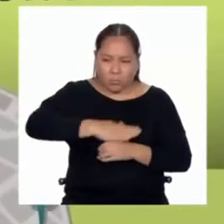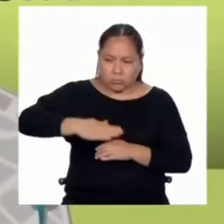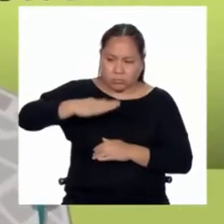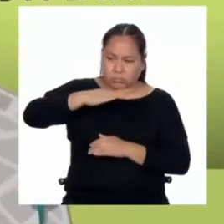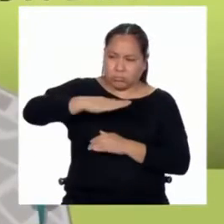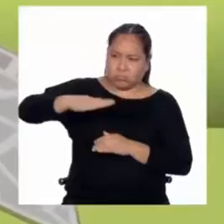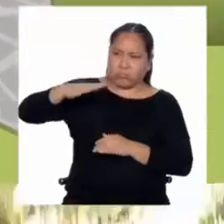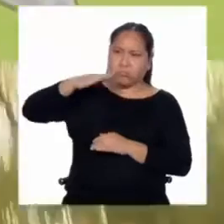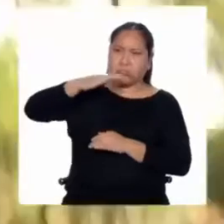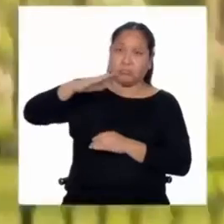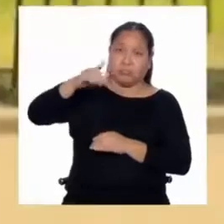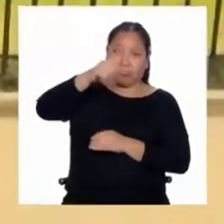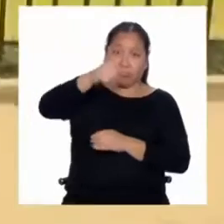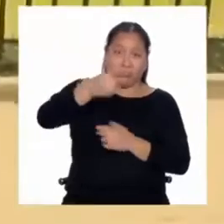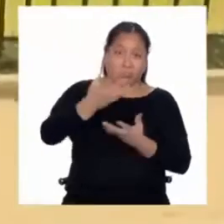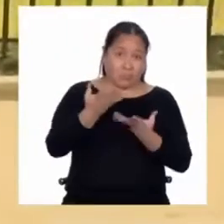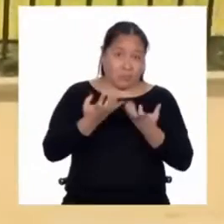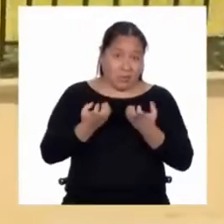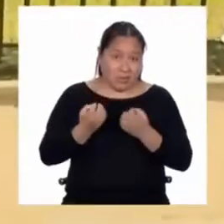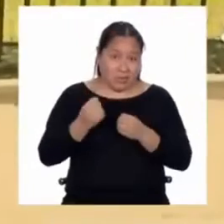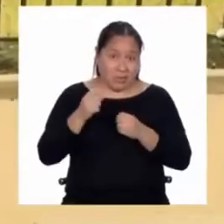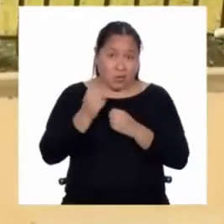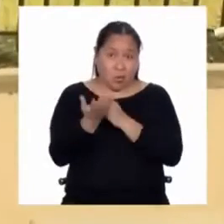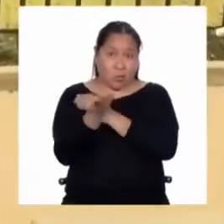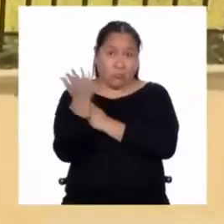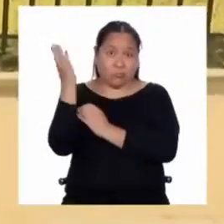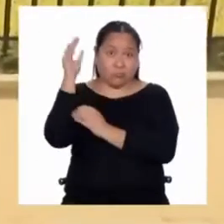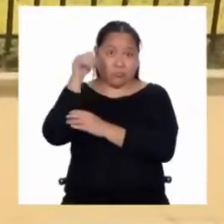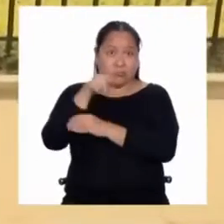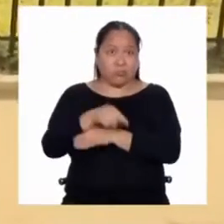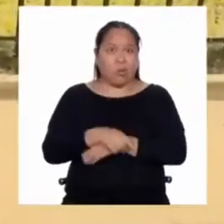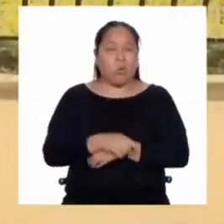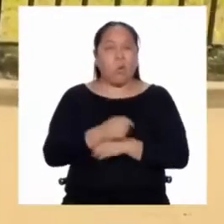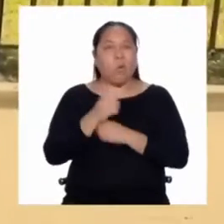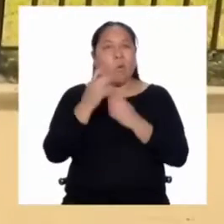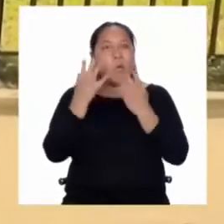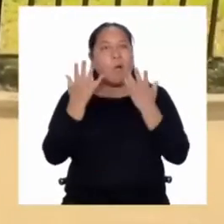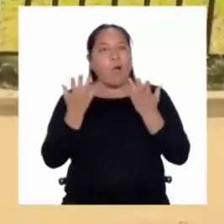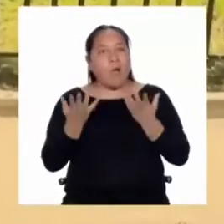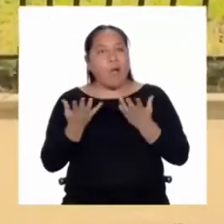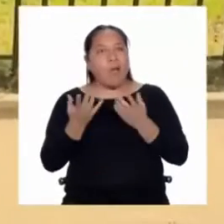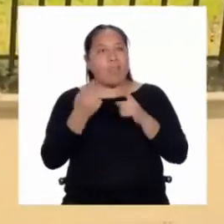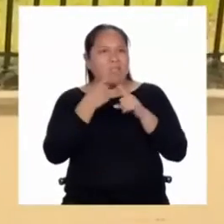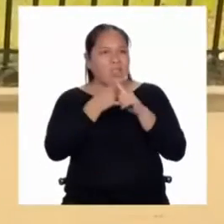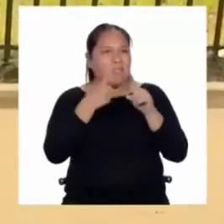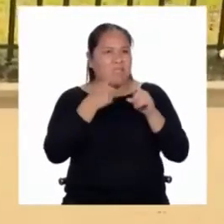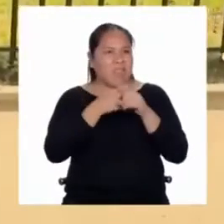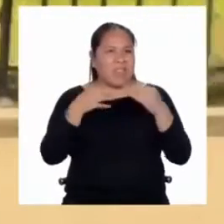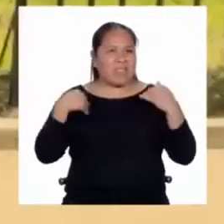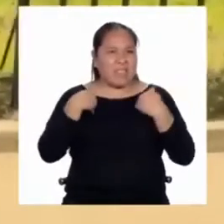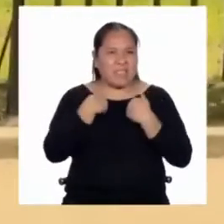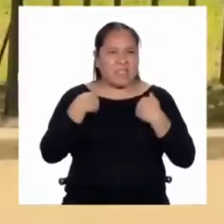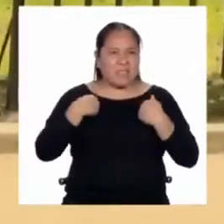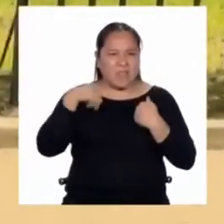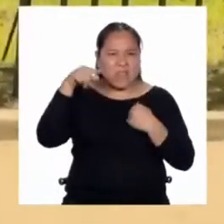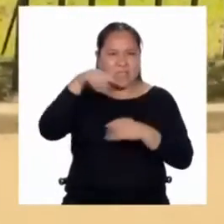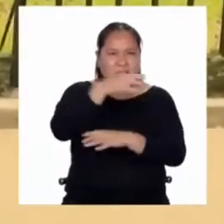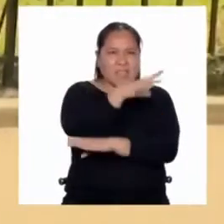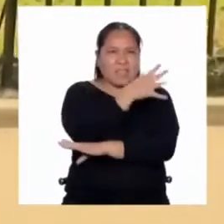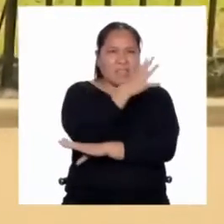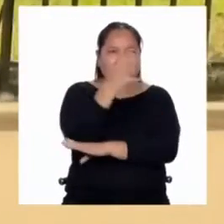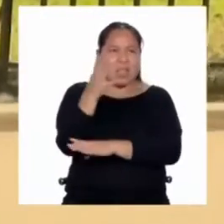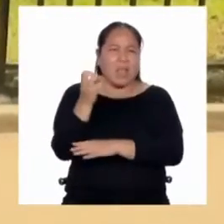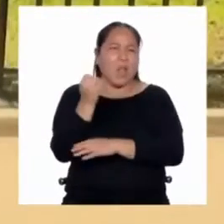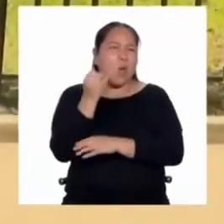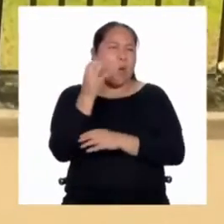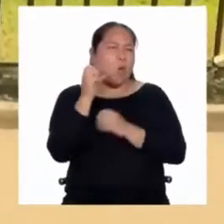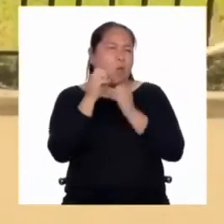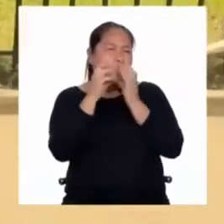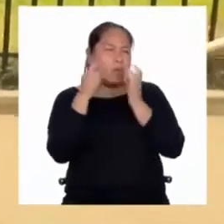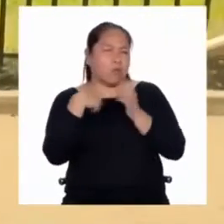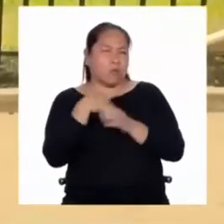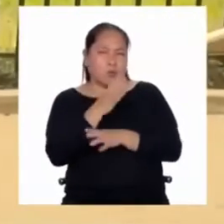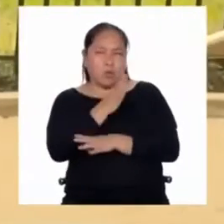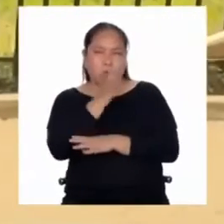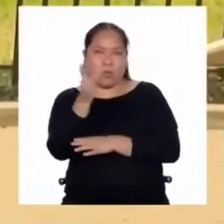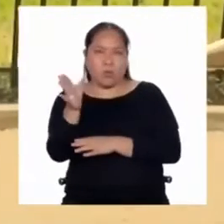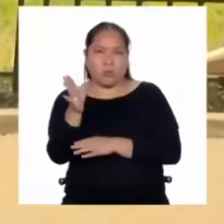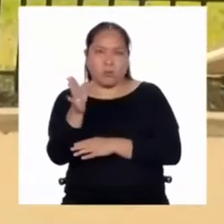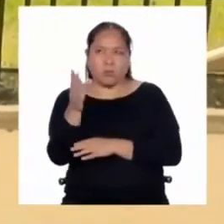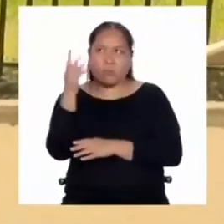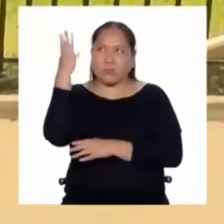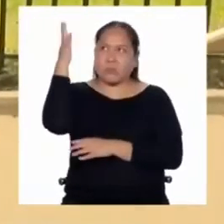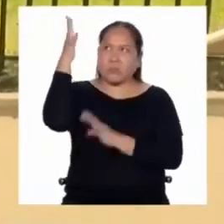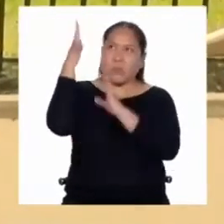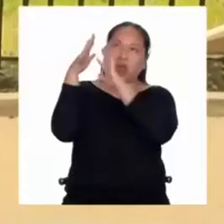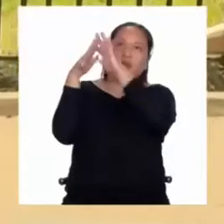un día? ¡Wow! ¡Qué alucinante la diversidad de animalitos que puede haber en la selva! Algún día me gustaría estar en la zona de las